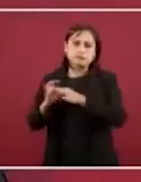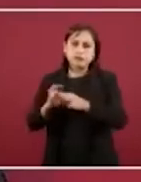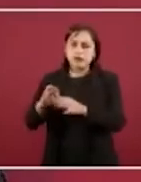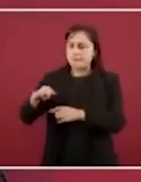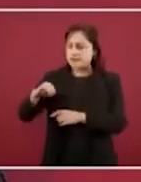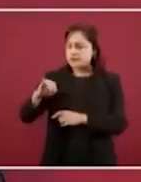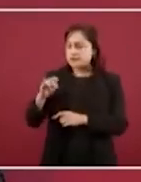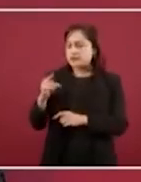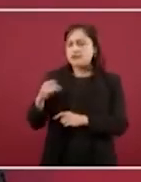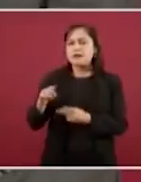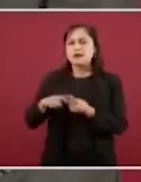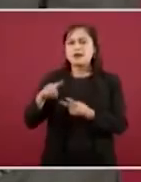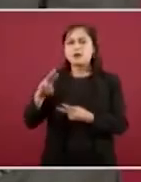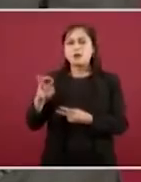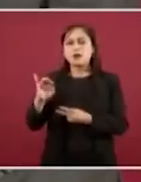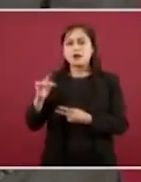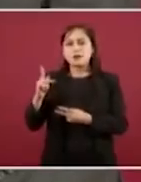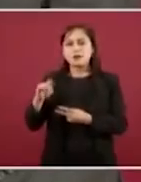Widen Kennedy,